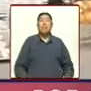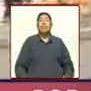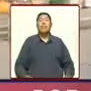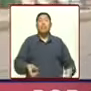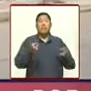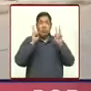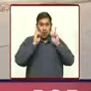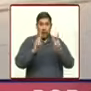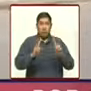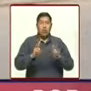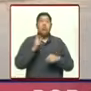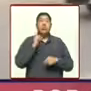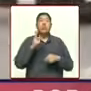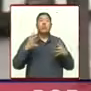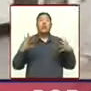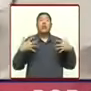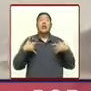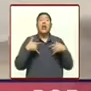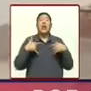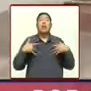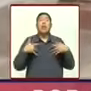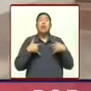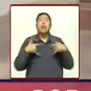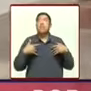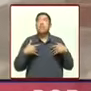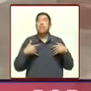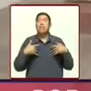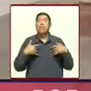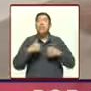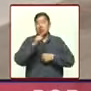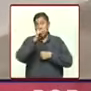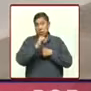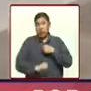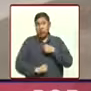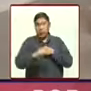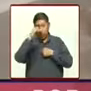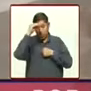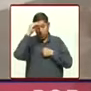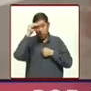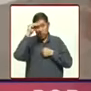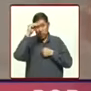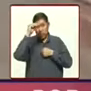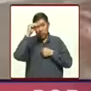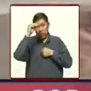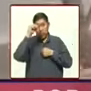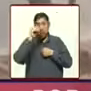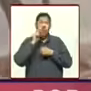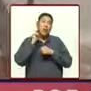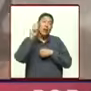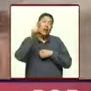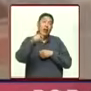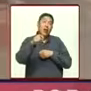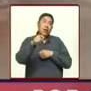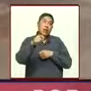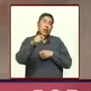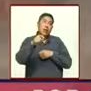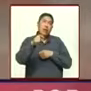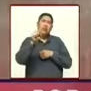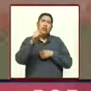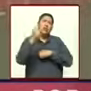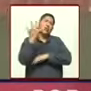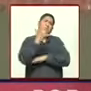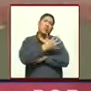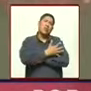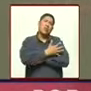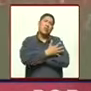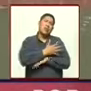Podemos ver que uno de los animalitos justamente que quedó herido por este hombre está allá, ¿no? Tratamiento ahorita de